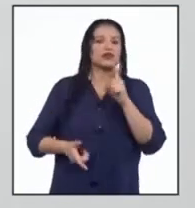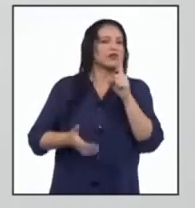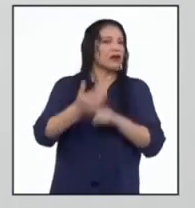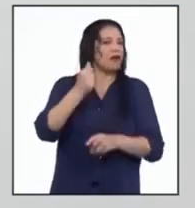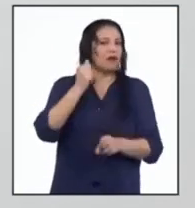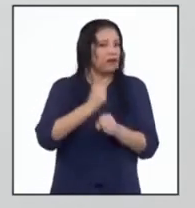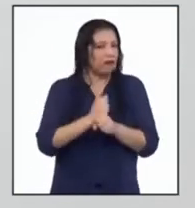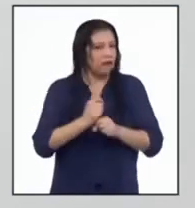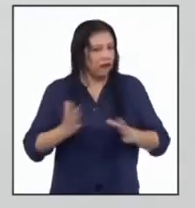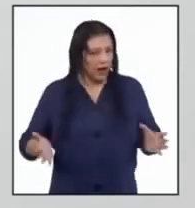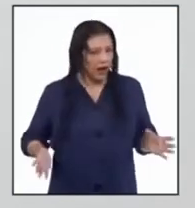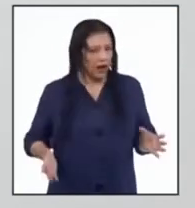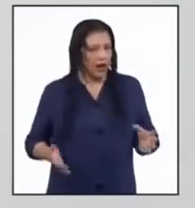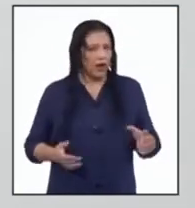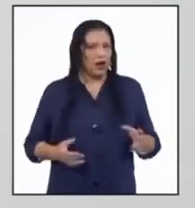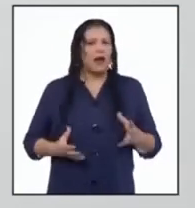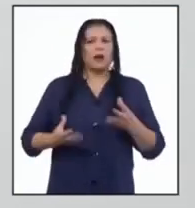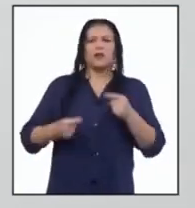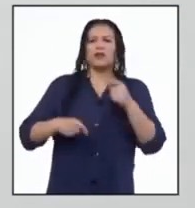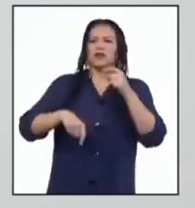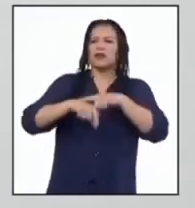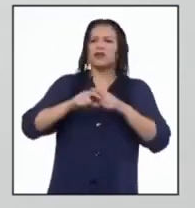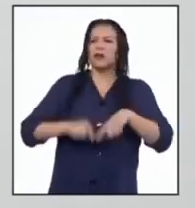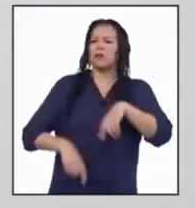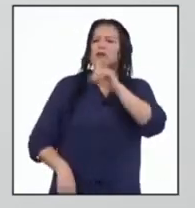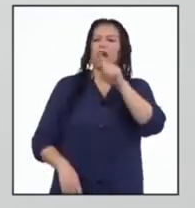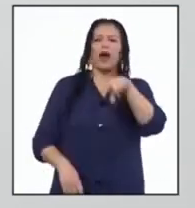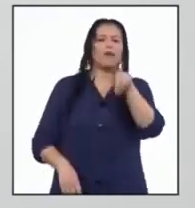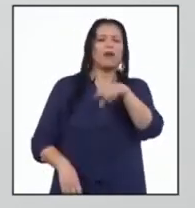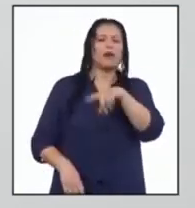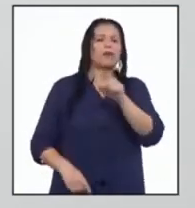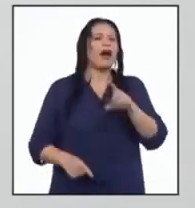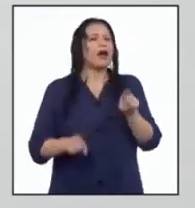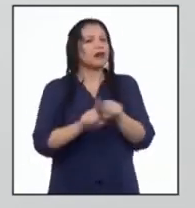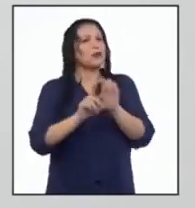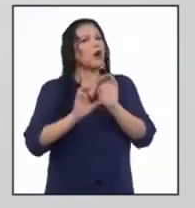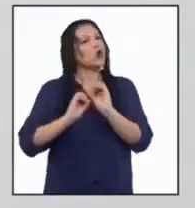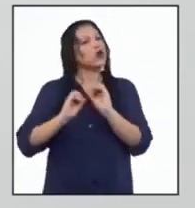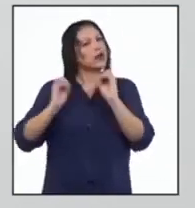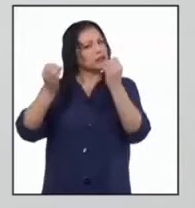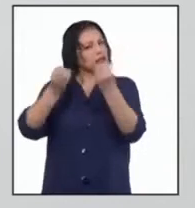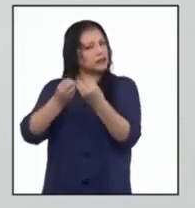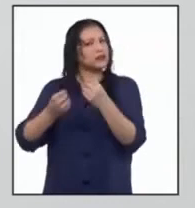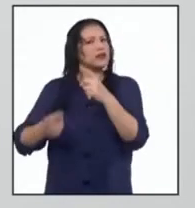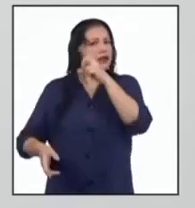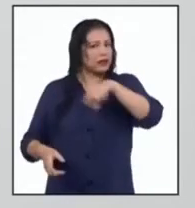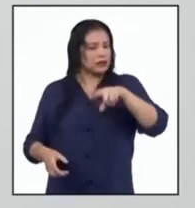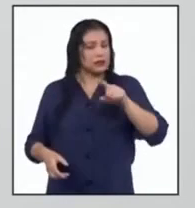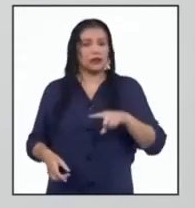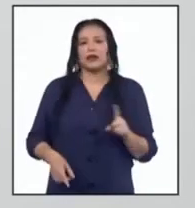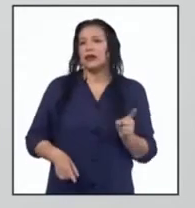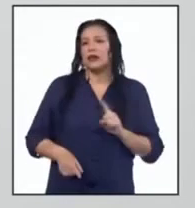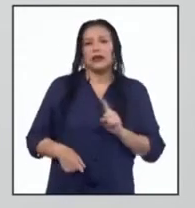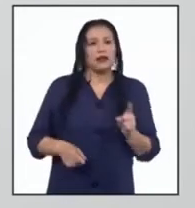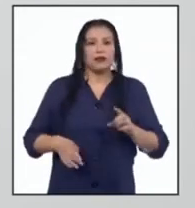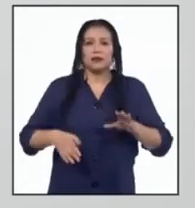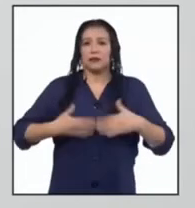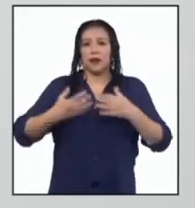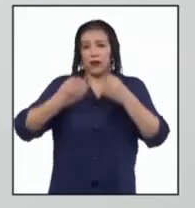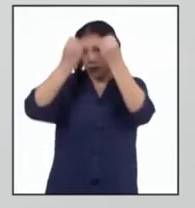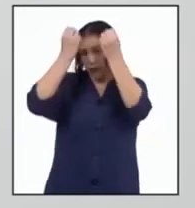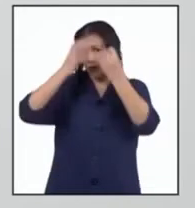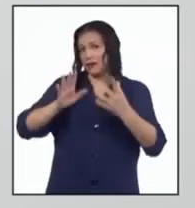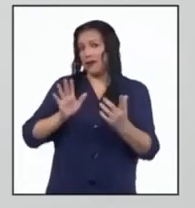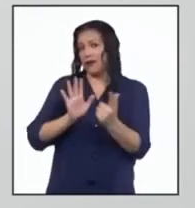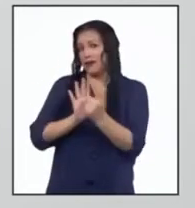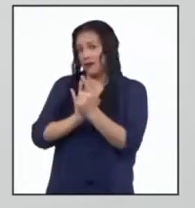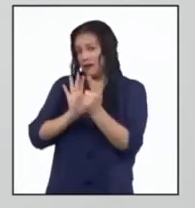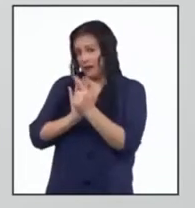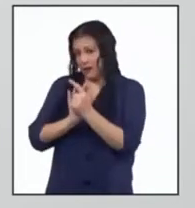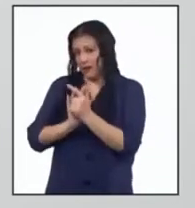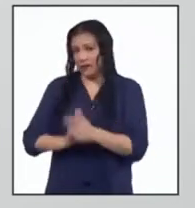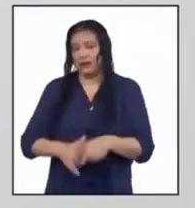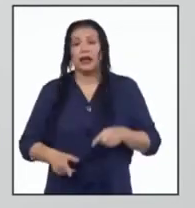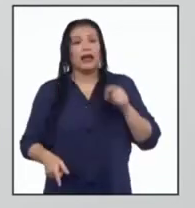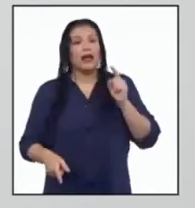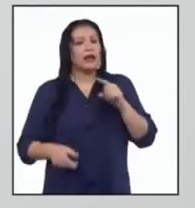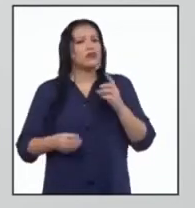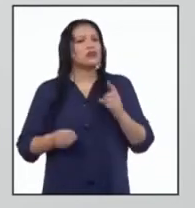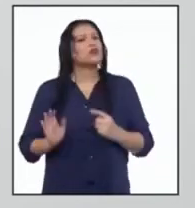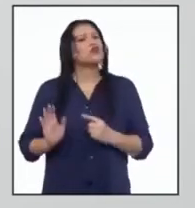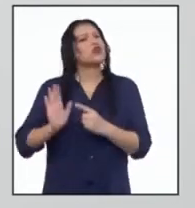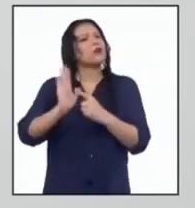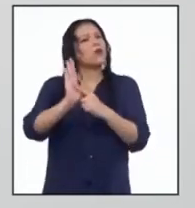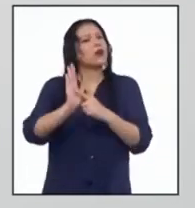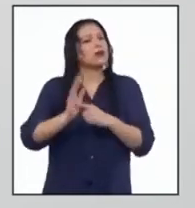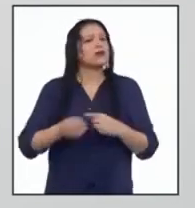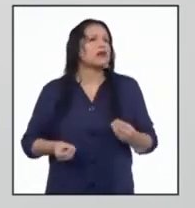desconfianza. Se critican esas normas y a sus instituciones y tampoco se cumple. Esto se